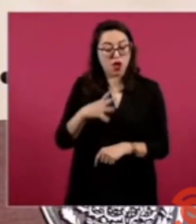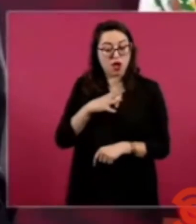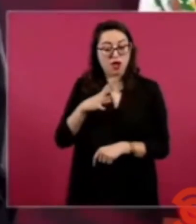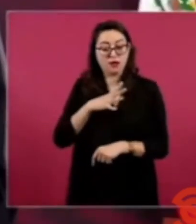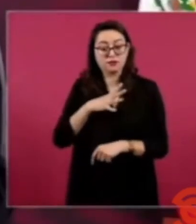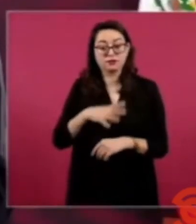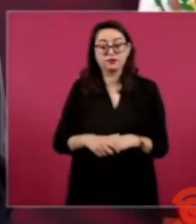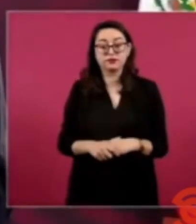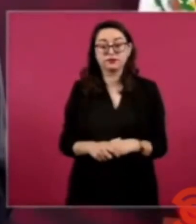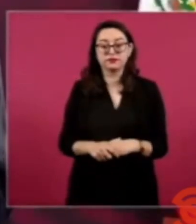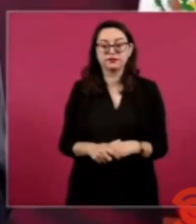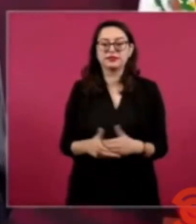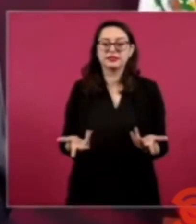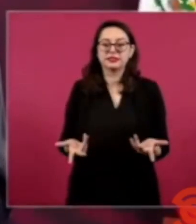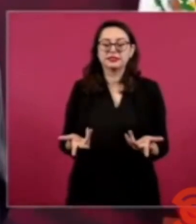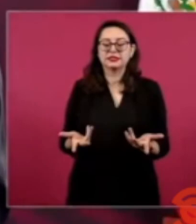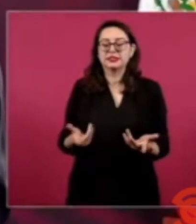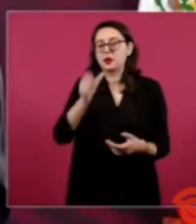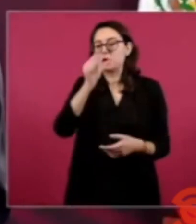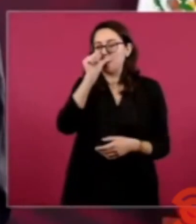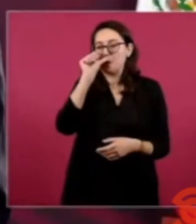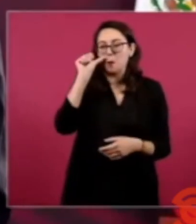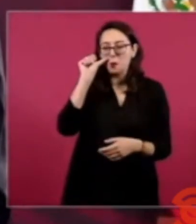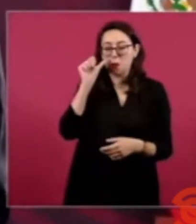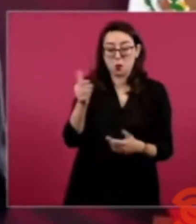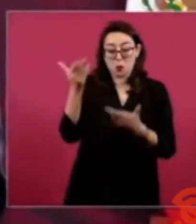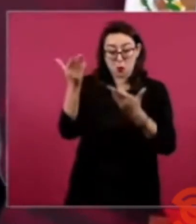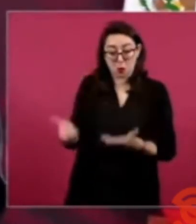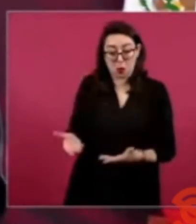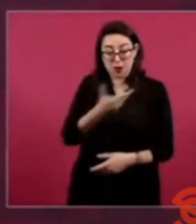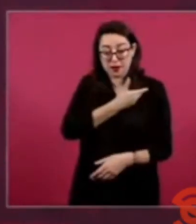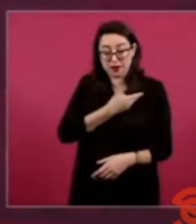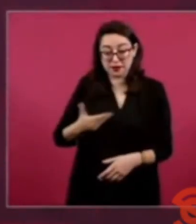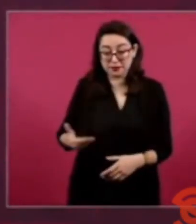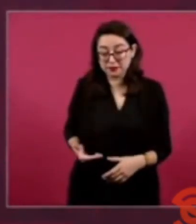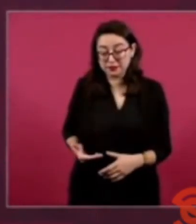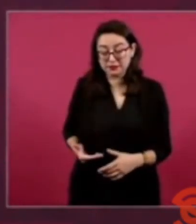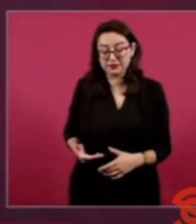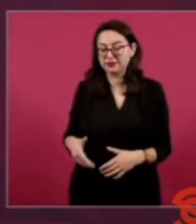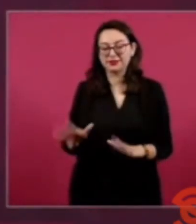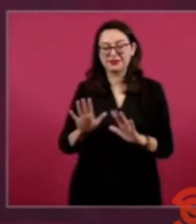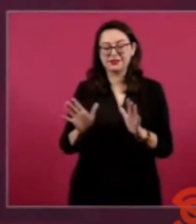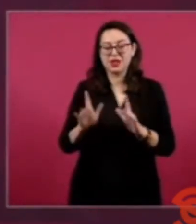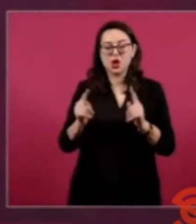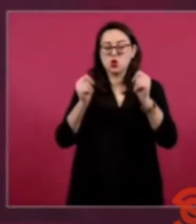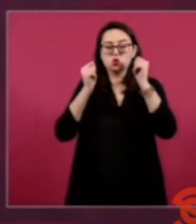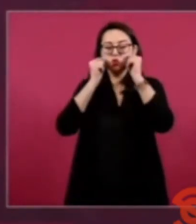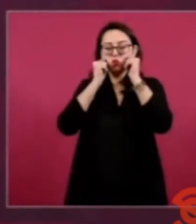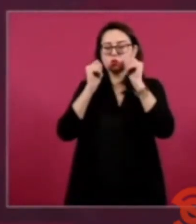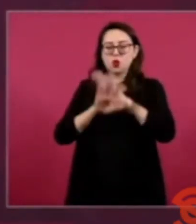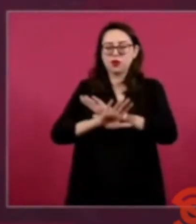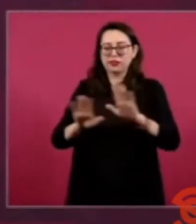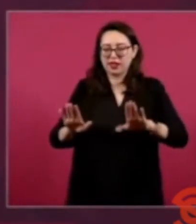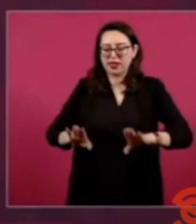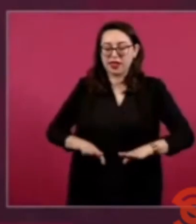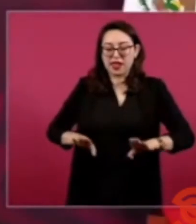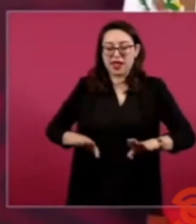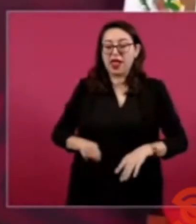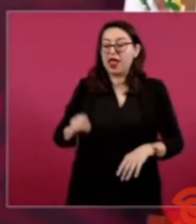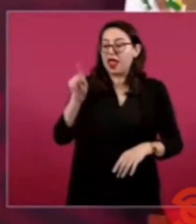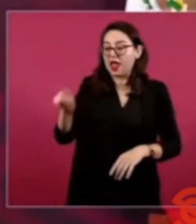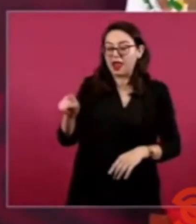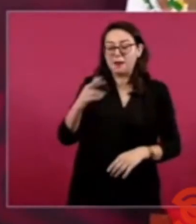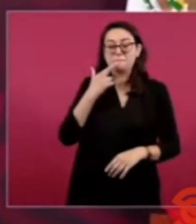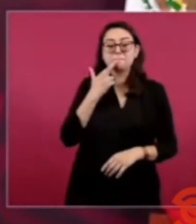ya vamos a desayunar, es el mejor presidente en toda la historia de